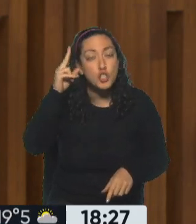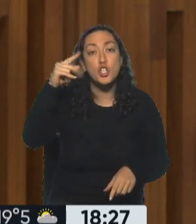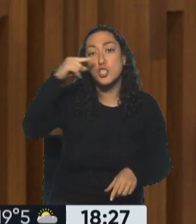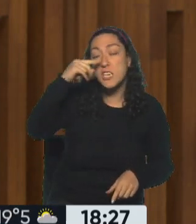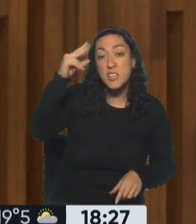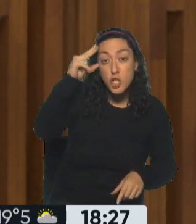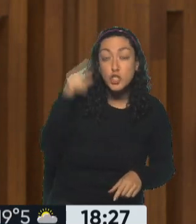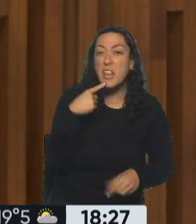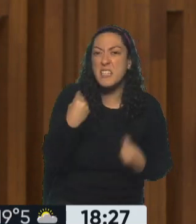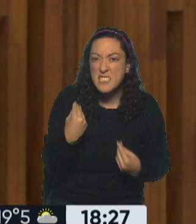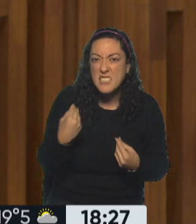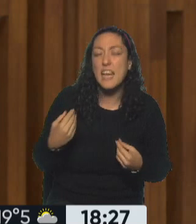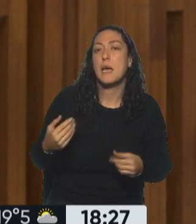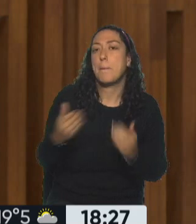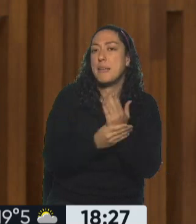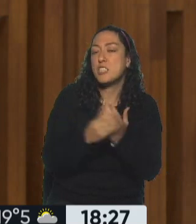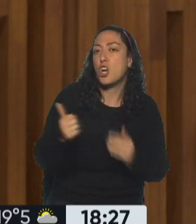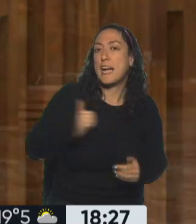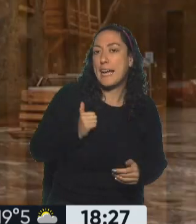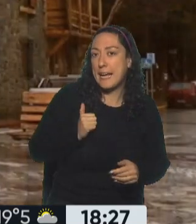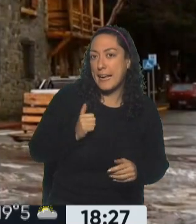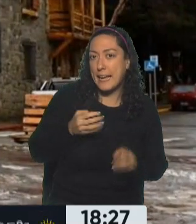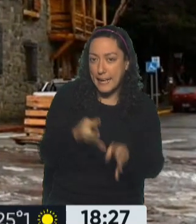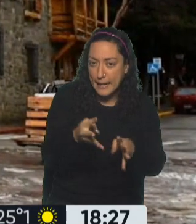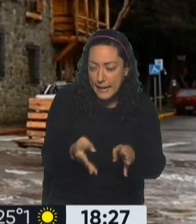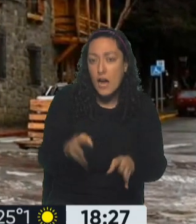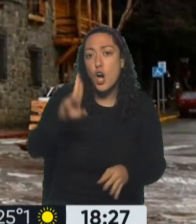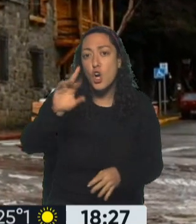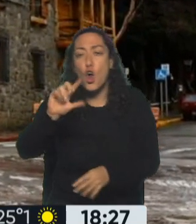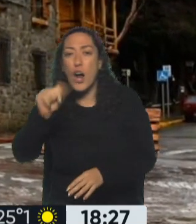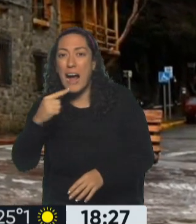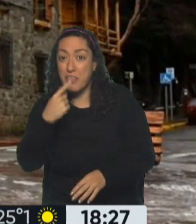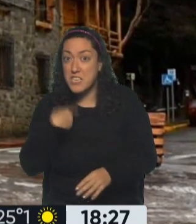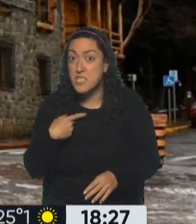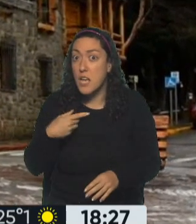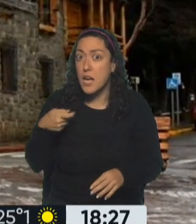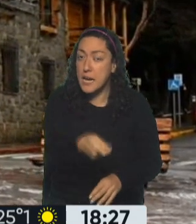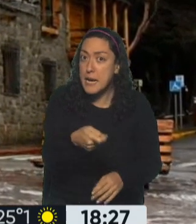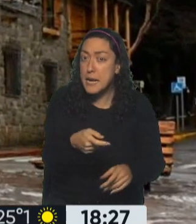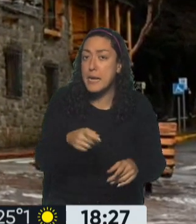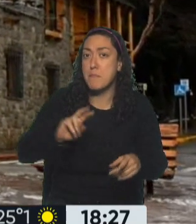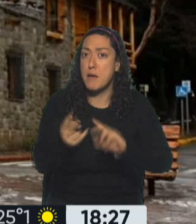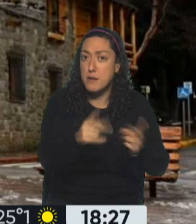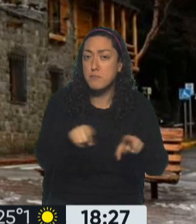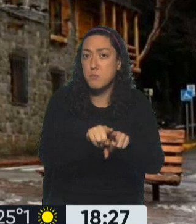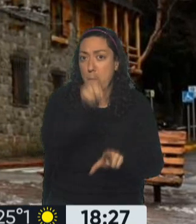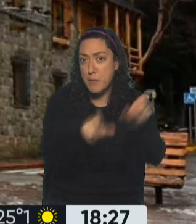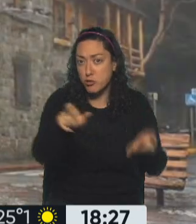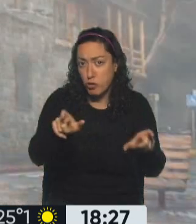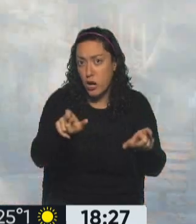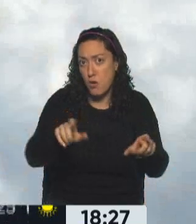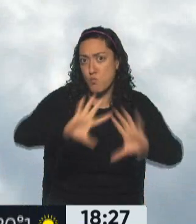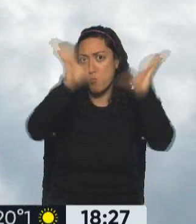que el ministro de guerra, en ese momento Julio Argentino Roca, estaba cometiendo un crimen de lesa humanidad contra los ranqueles en ese momento. La palabra